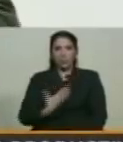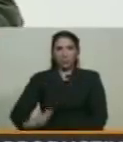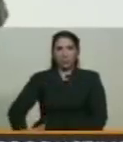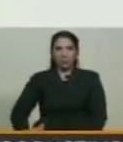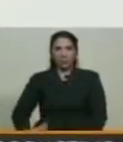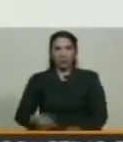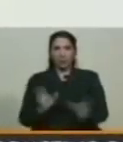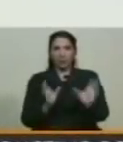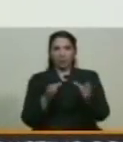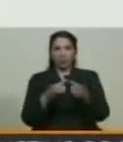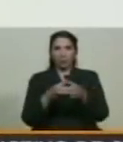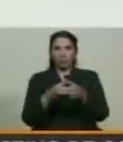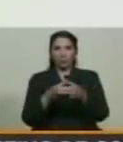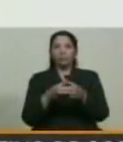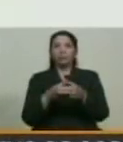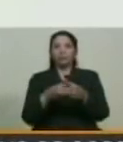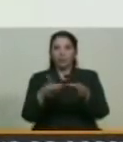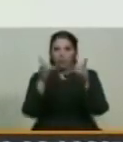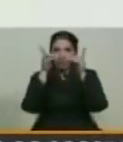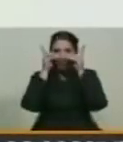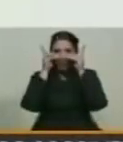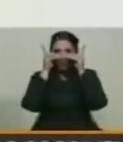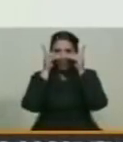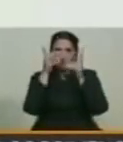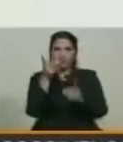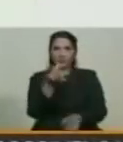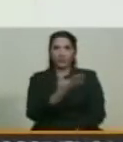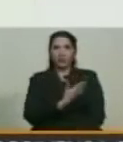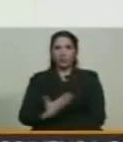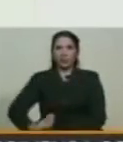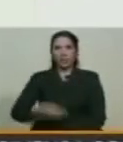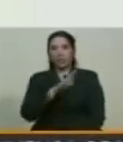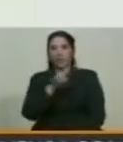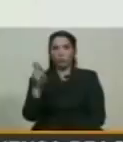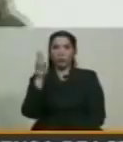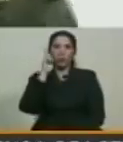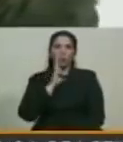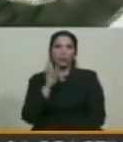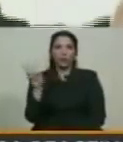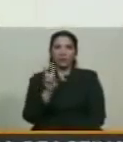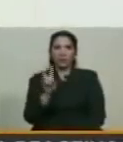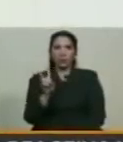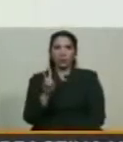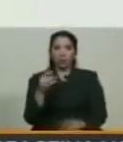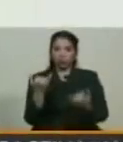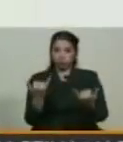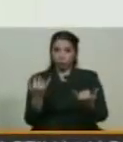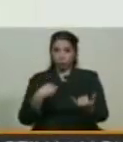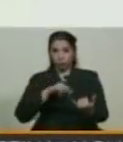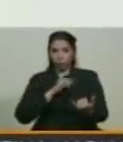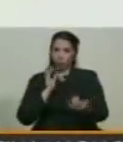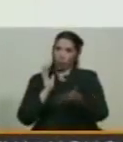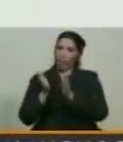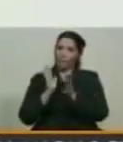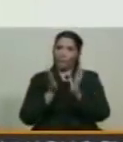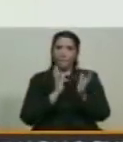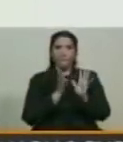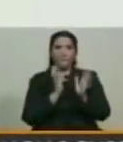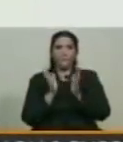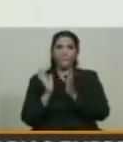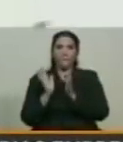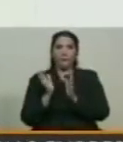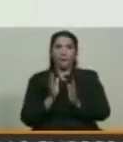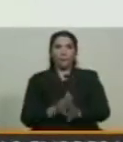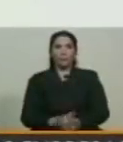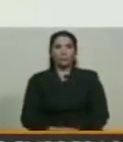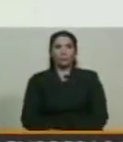preside la compañera Delcy Rodríguez, vicepresidenta ejecutiva de la República Bolivariana de Venezuela. En eso estábamos casualmente en este momento,